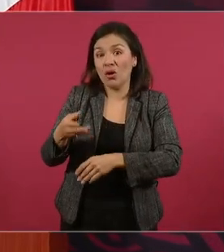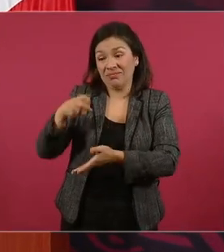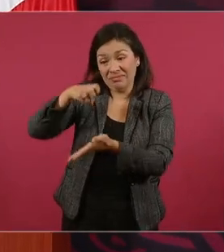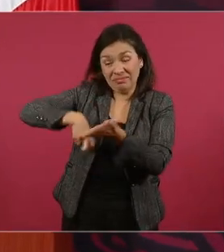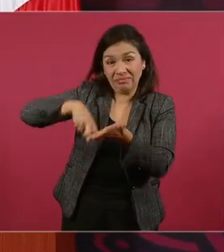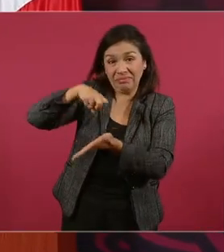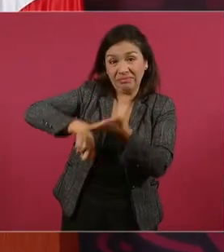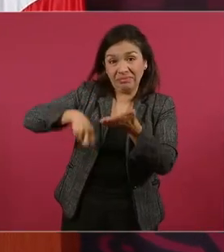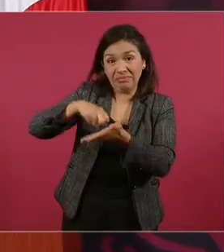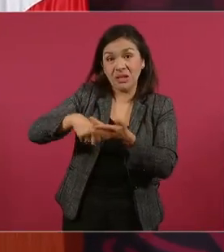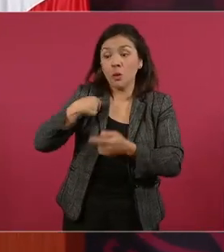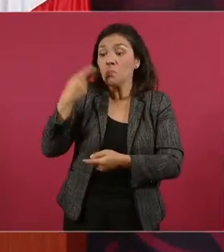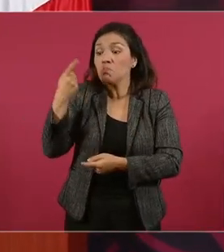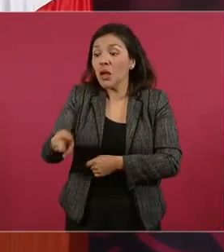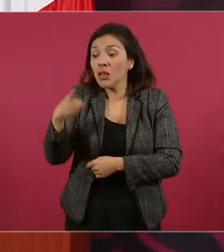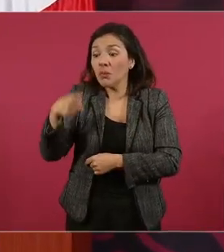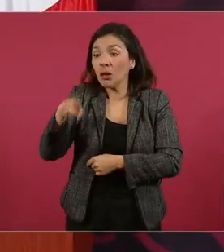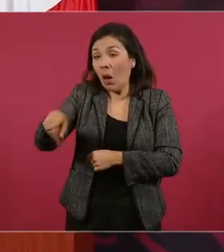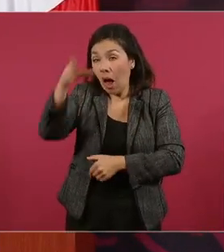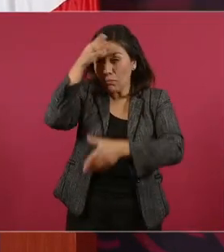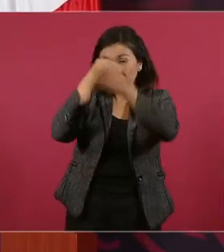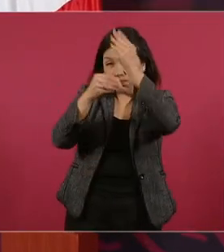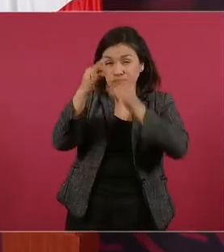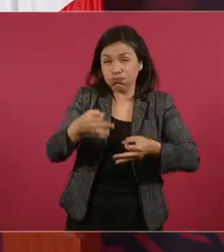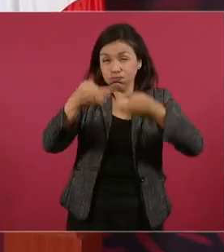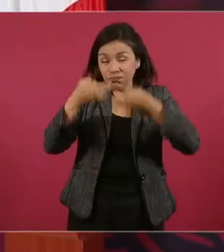a nuestra estrategia.